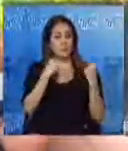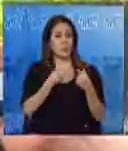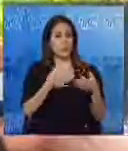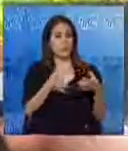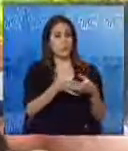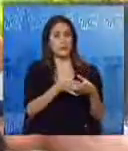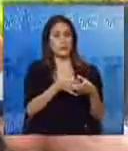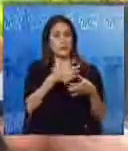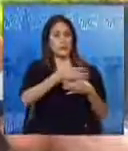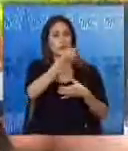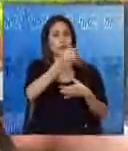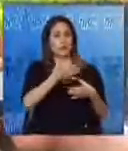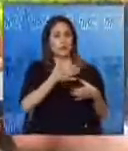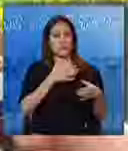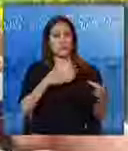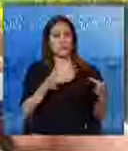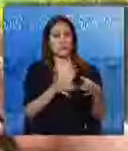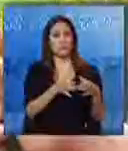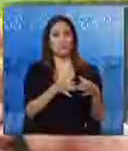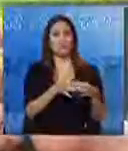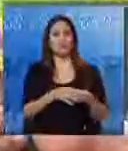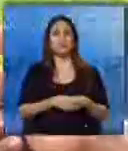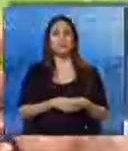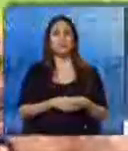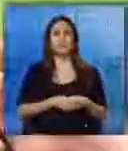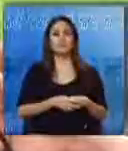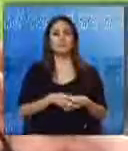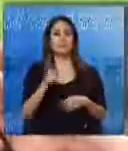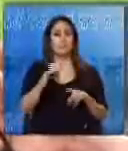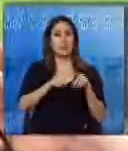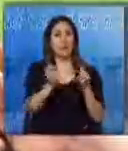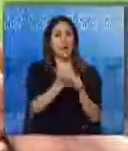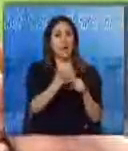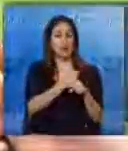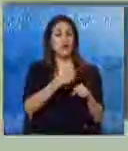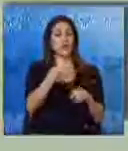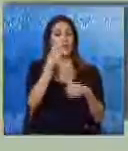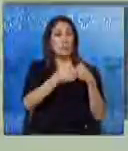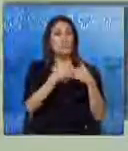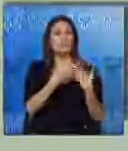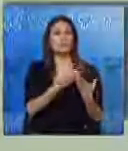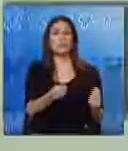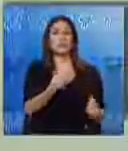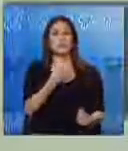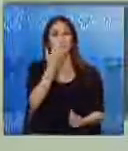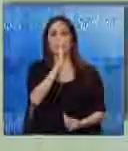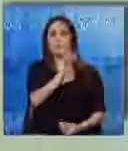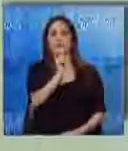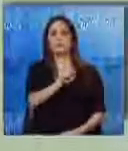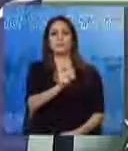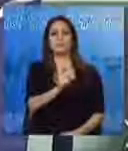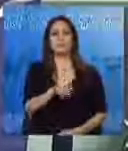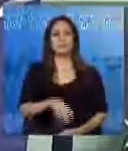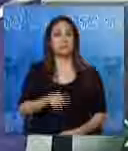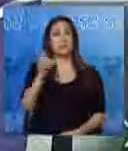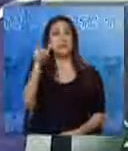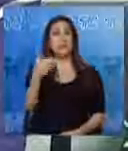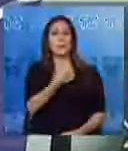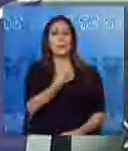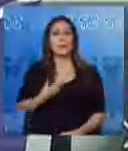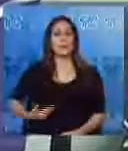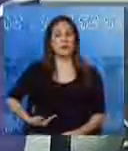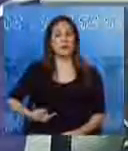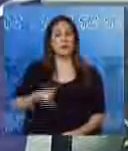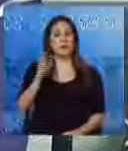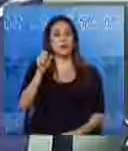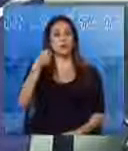la COFENE, utilicé ciertos medios, actos, para arreglar un problema. Otros líderes, como Rubén Pitiur, presidente de la